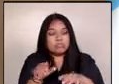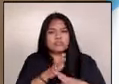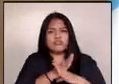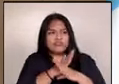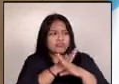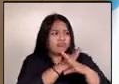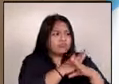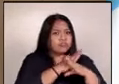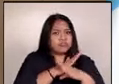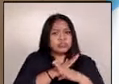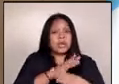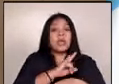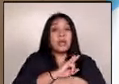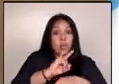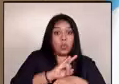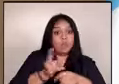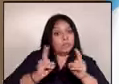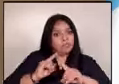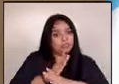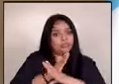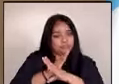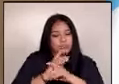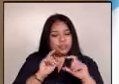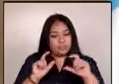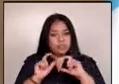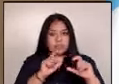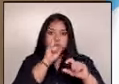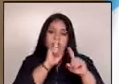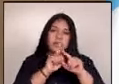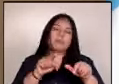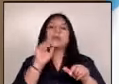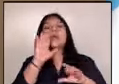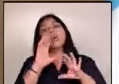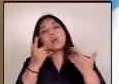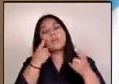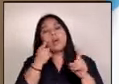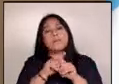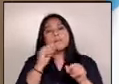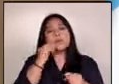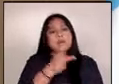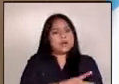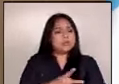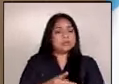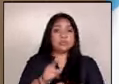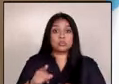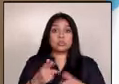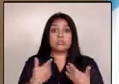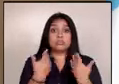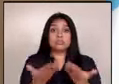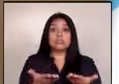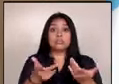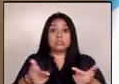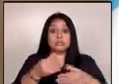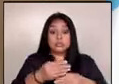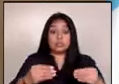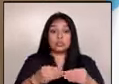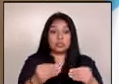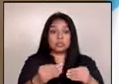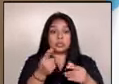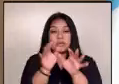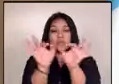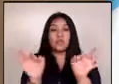la usan pero la protegen como por lo que la historia ha depositado en sus tierras en forma de